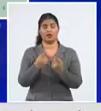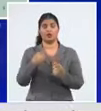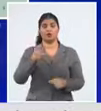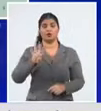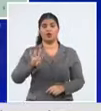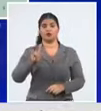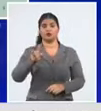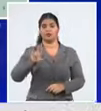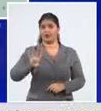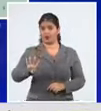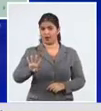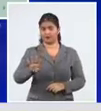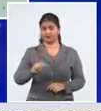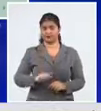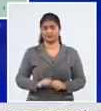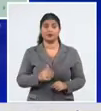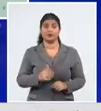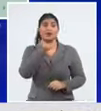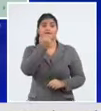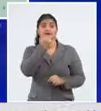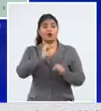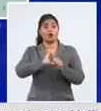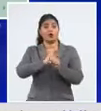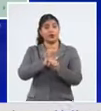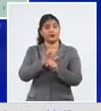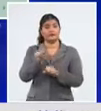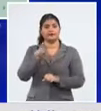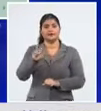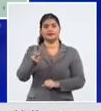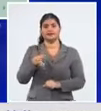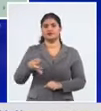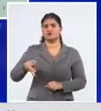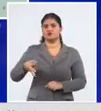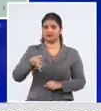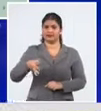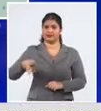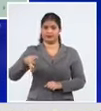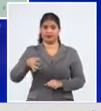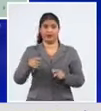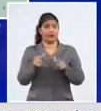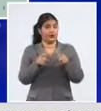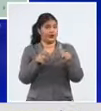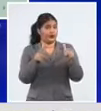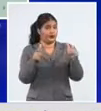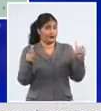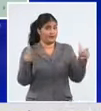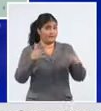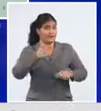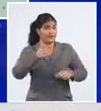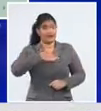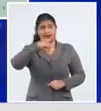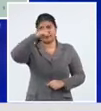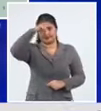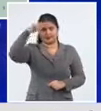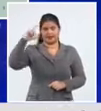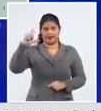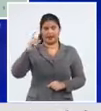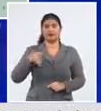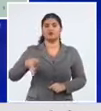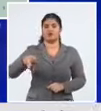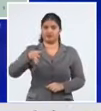en sus 13 municipios, aunque la transmisión más fuerte en el municipio de Santa Clara, donde ayer se diagnostican